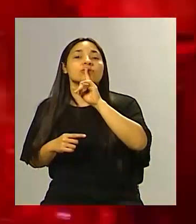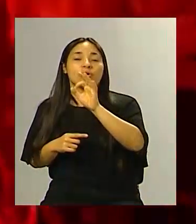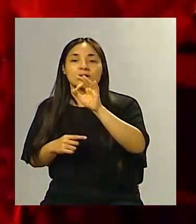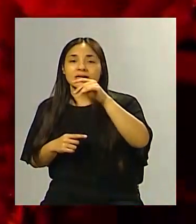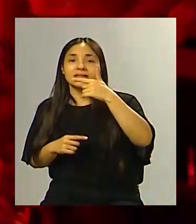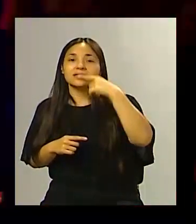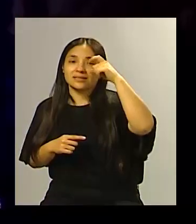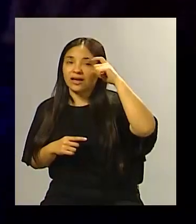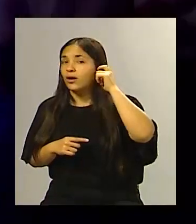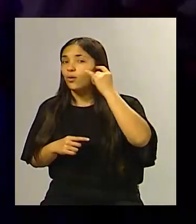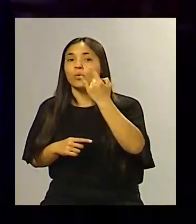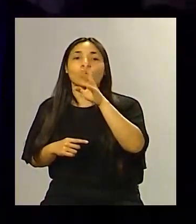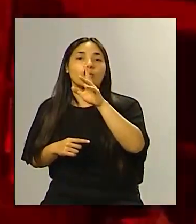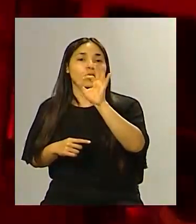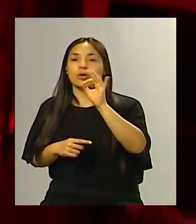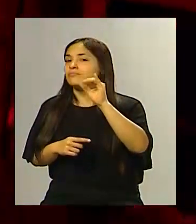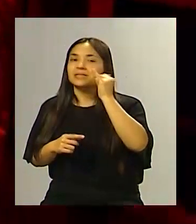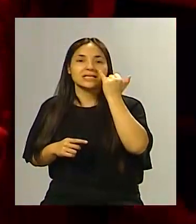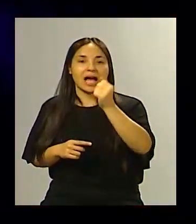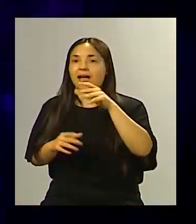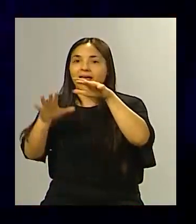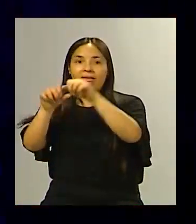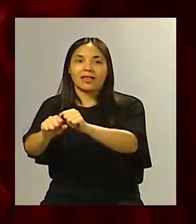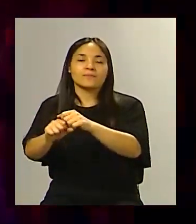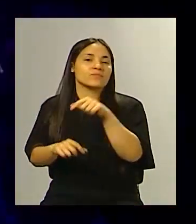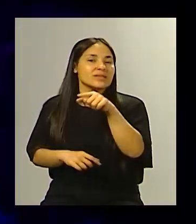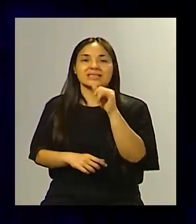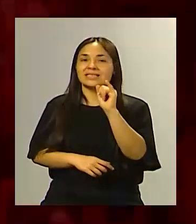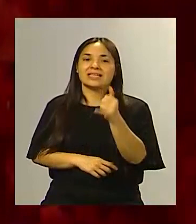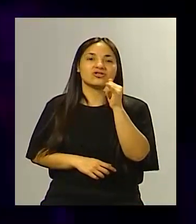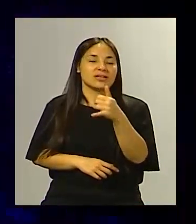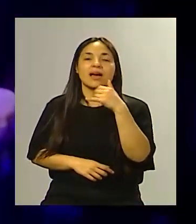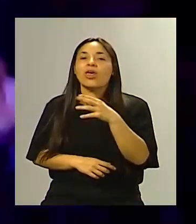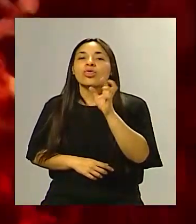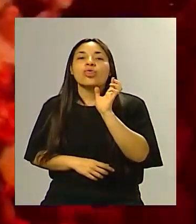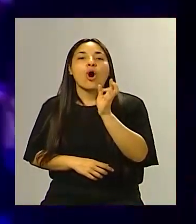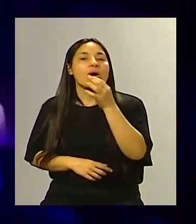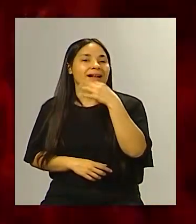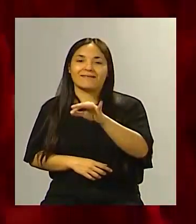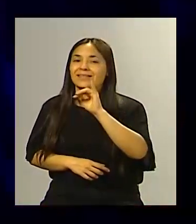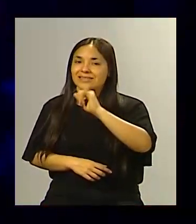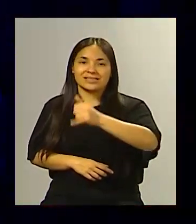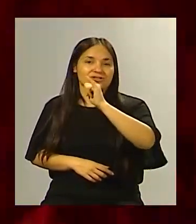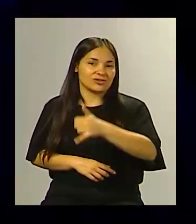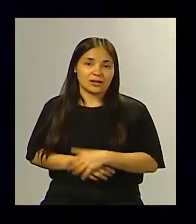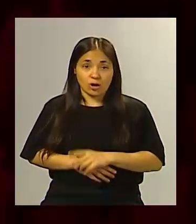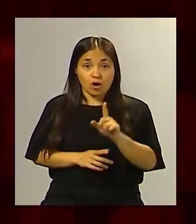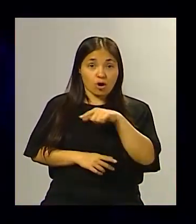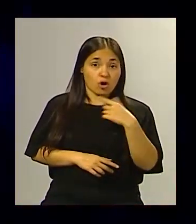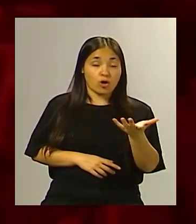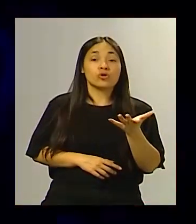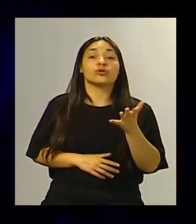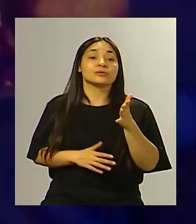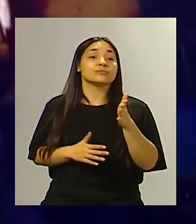su destino Puerto Seguro. Esos destinos sí o sí se tienen que vender en dólares. Claro. Pero hay otros destinos, como hablábamos